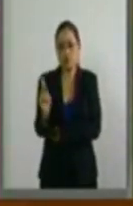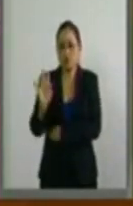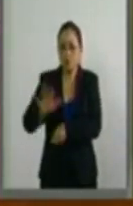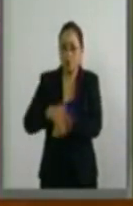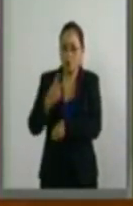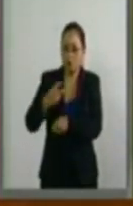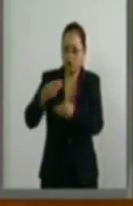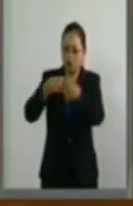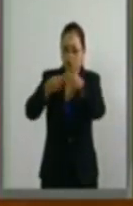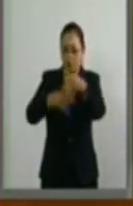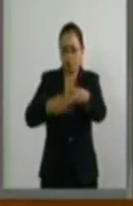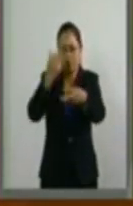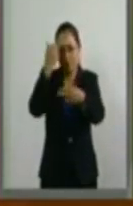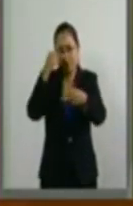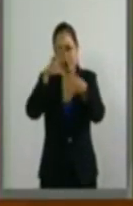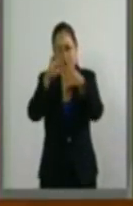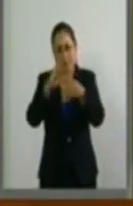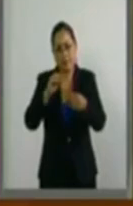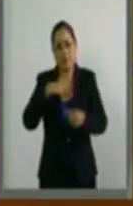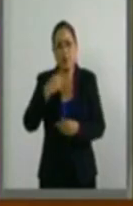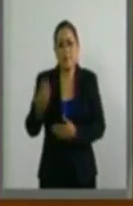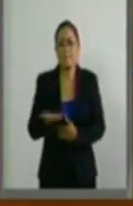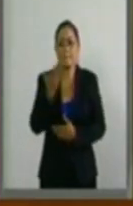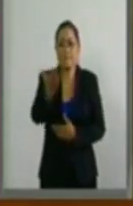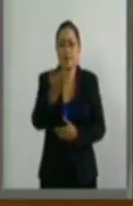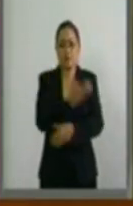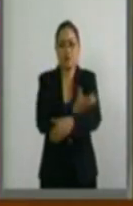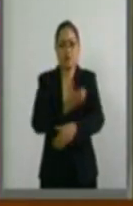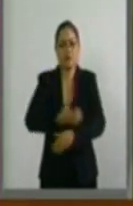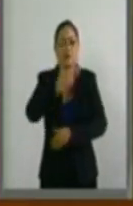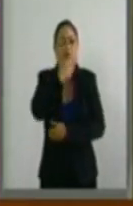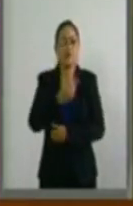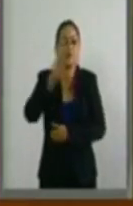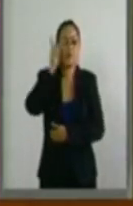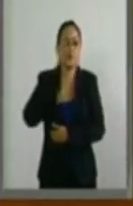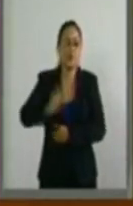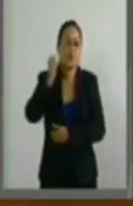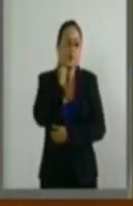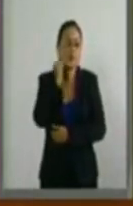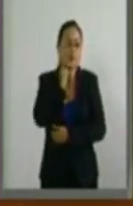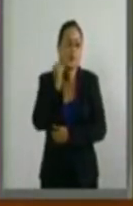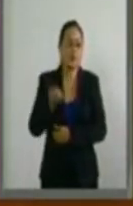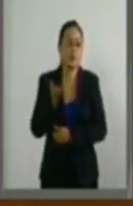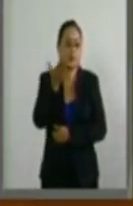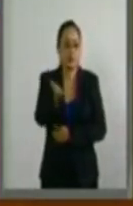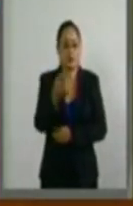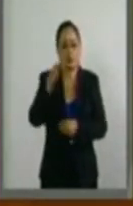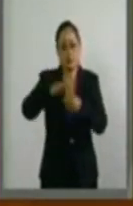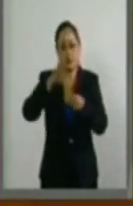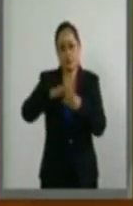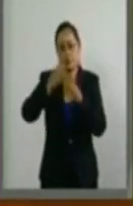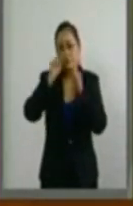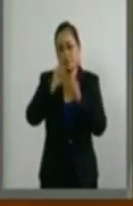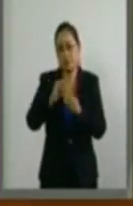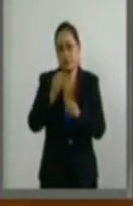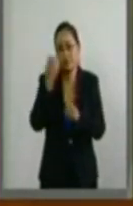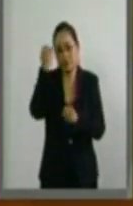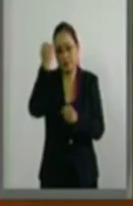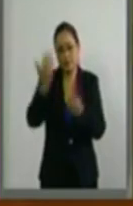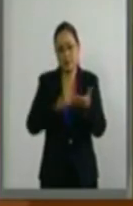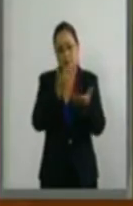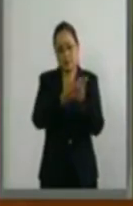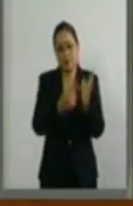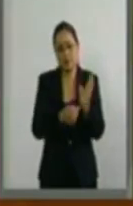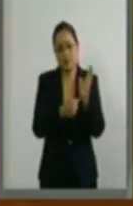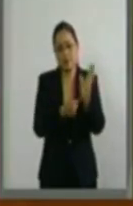lo anterior, solicito a mis compañeras y compañeros senadores su voto a favor de esta